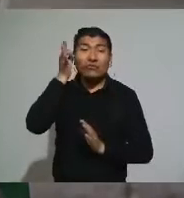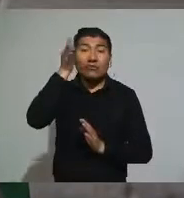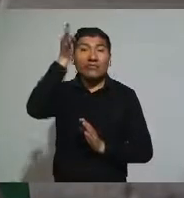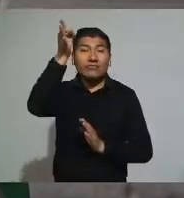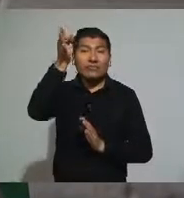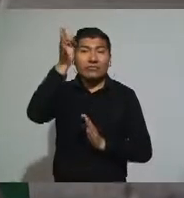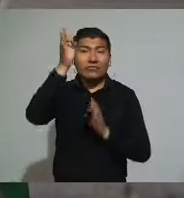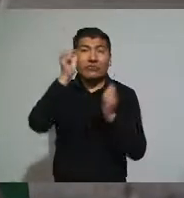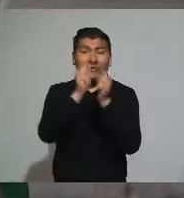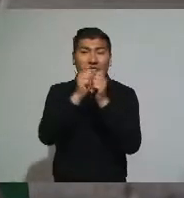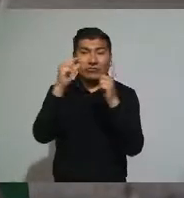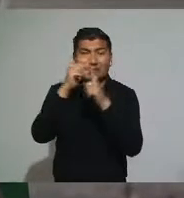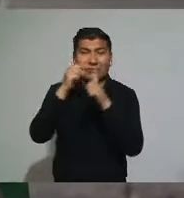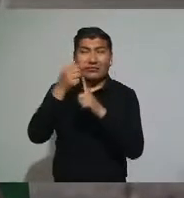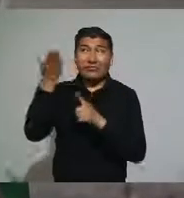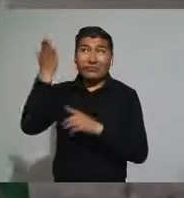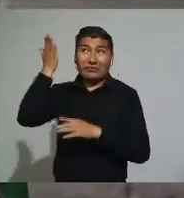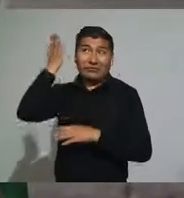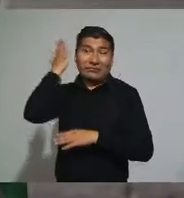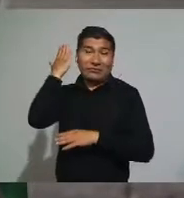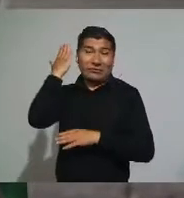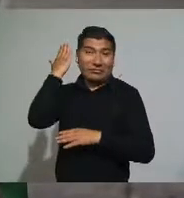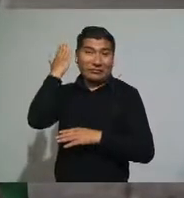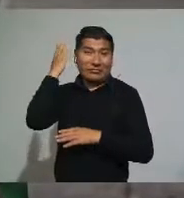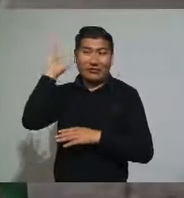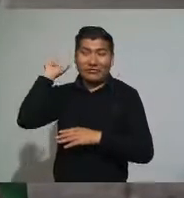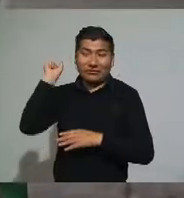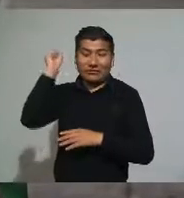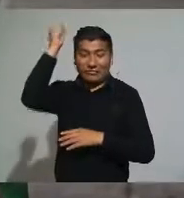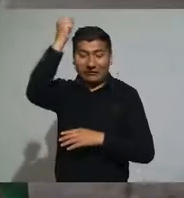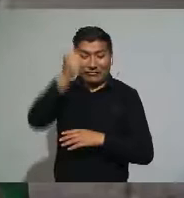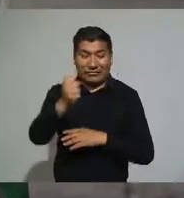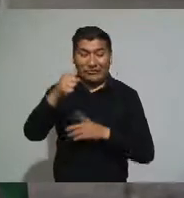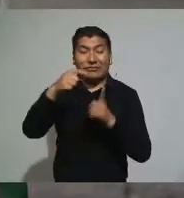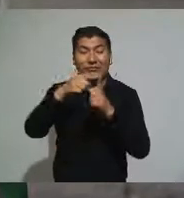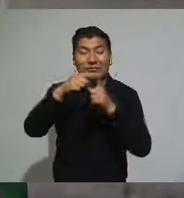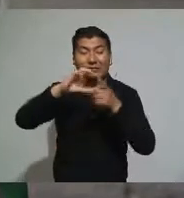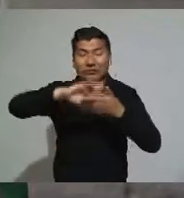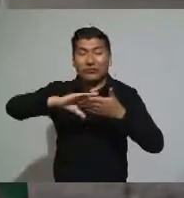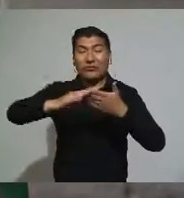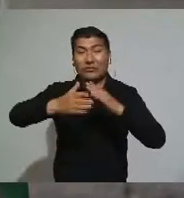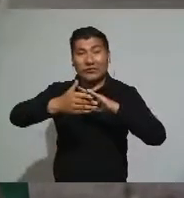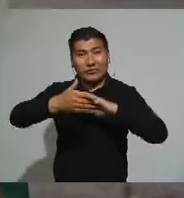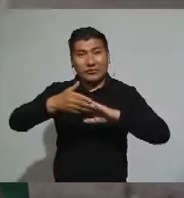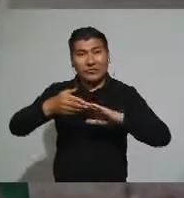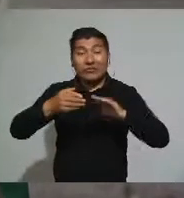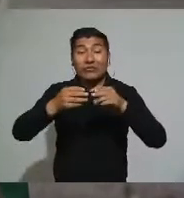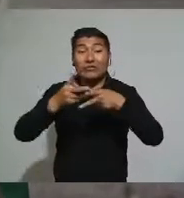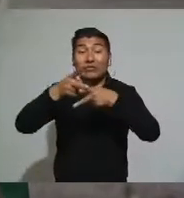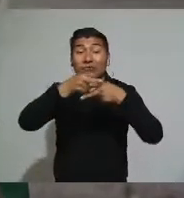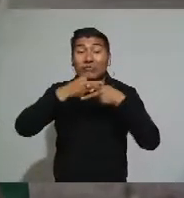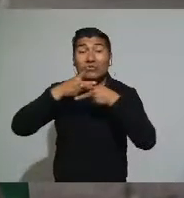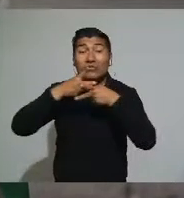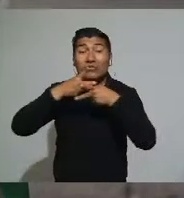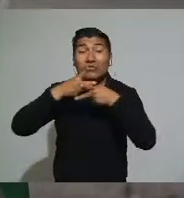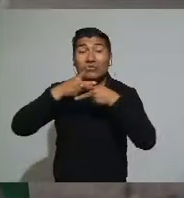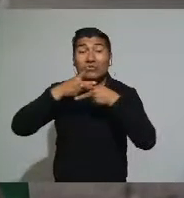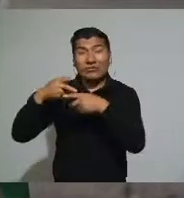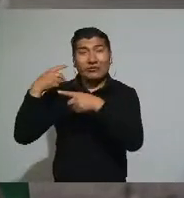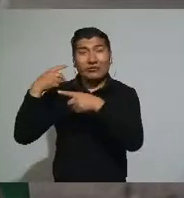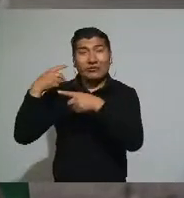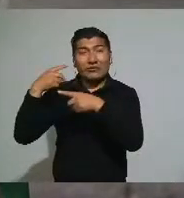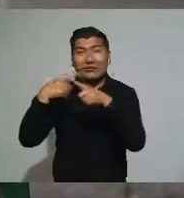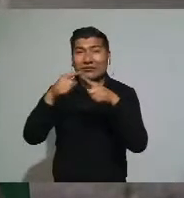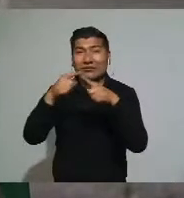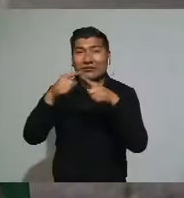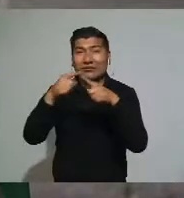las palabras del pasado y pone este discurso resguardando de cualquier